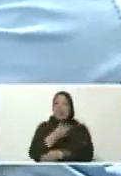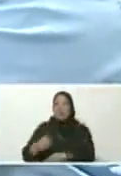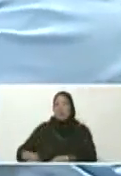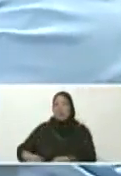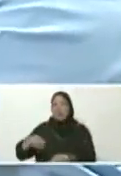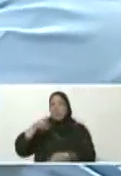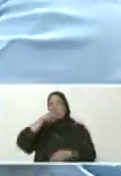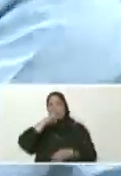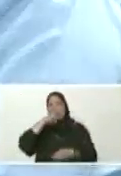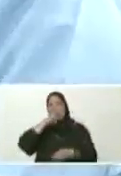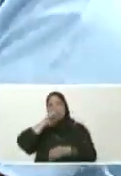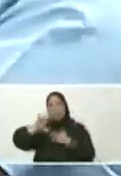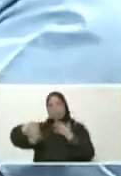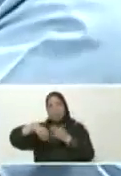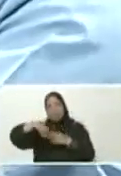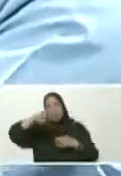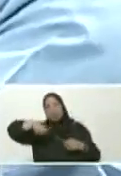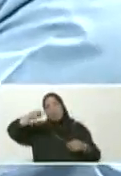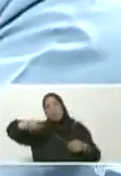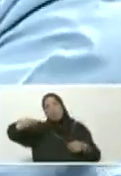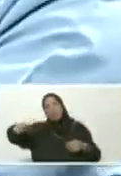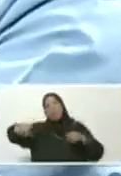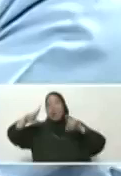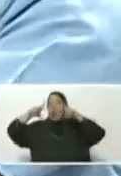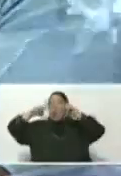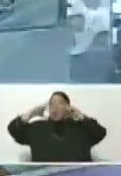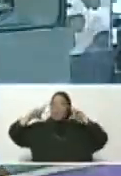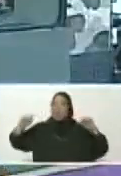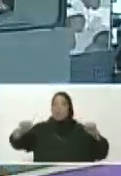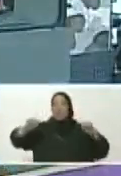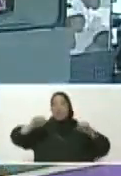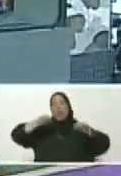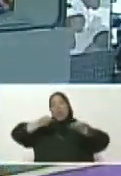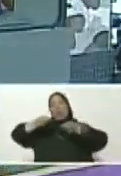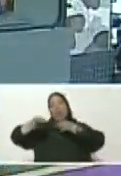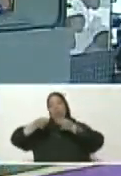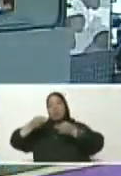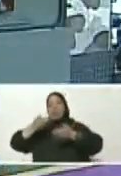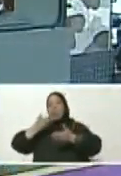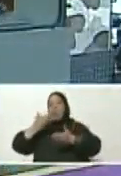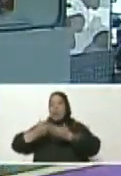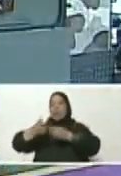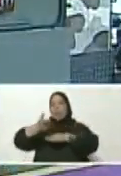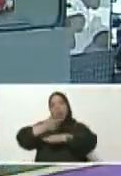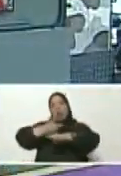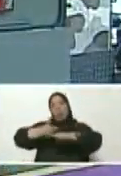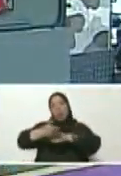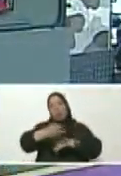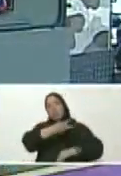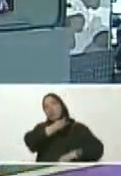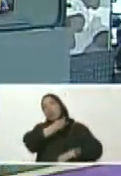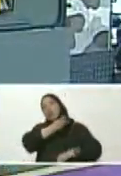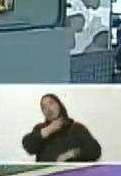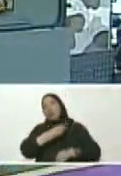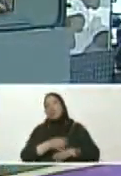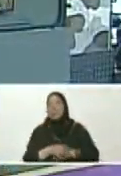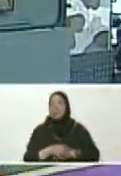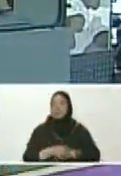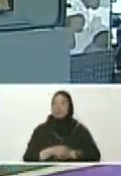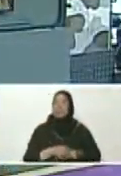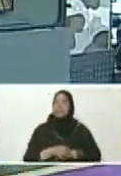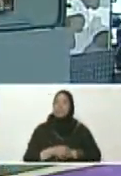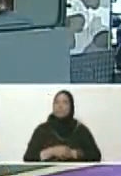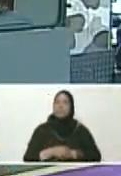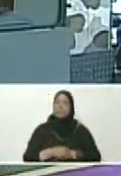haremos llevar a todo el personal. Bueno, amén, amén. Gracias, ciudadano gobernador. Gracias, ciudadano presidente. Muchas gracias. Continuamos aquí en el